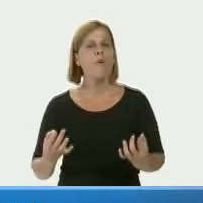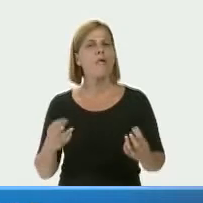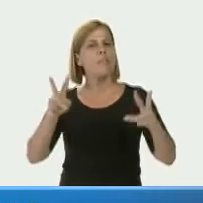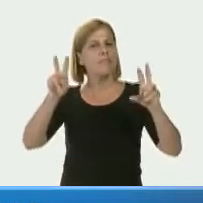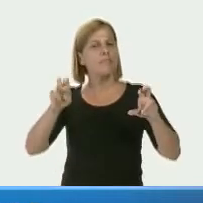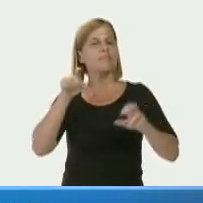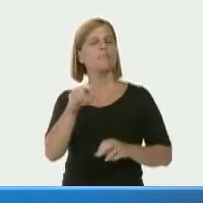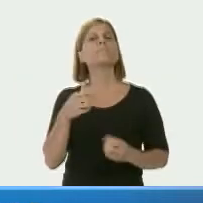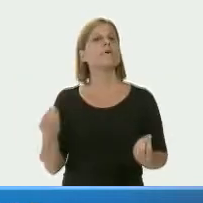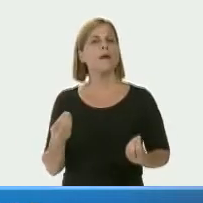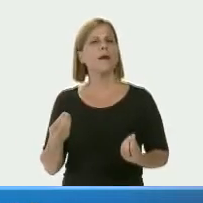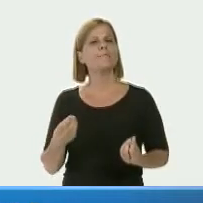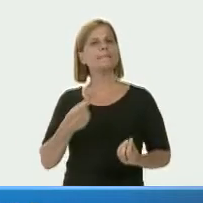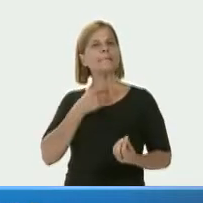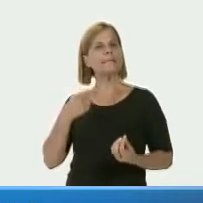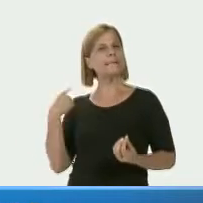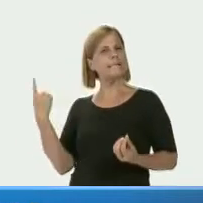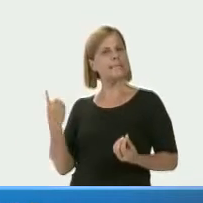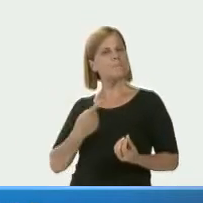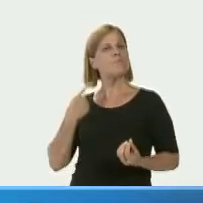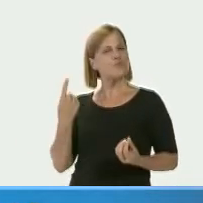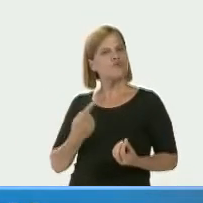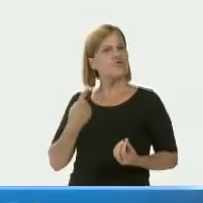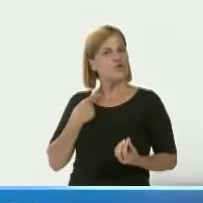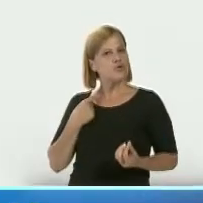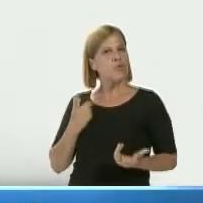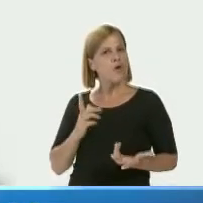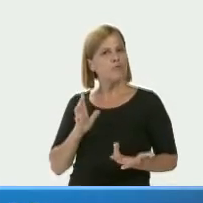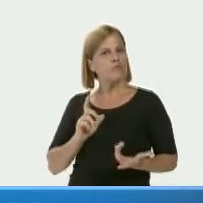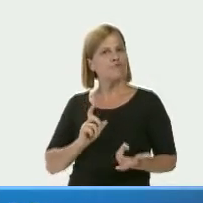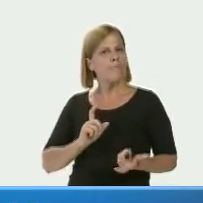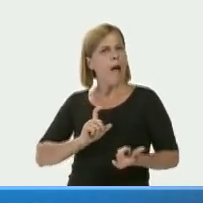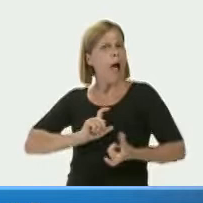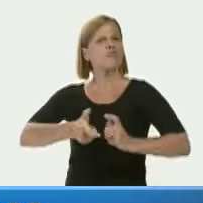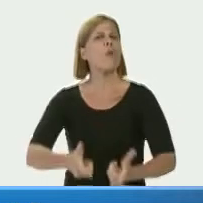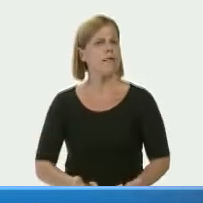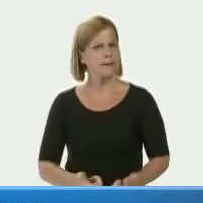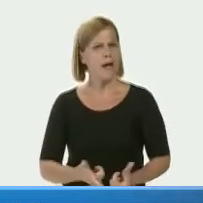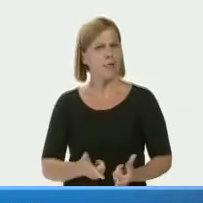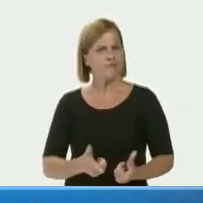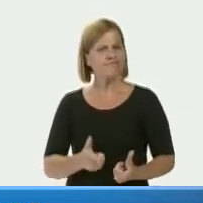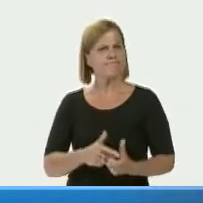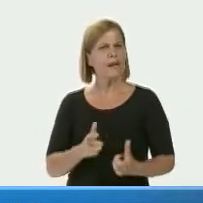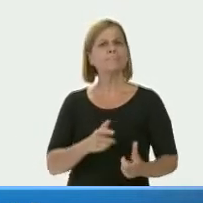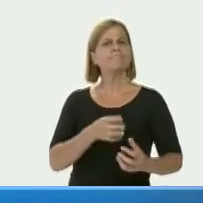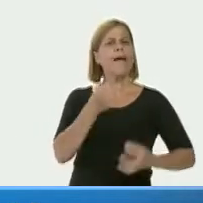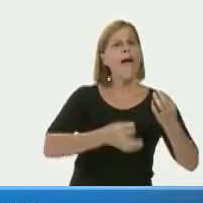de que queremos estar prácticamente en línea entre lo que ingresa y lo que comunicamos para